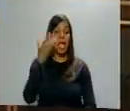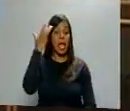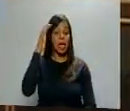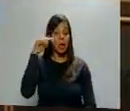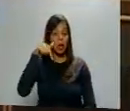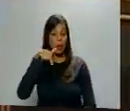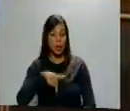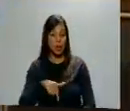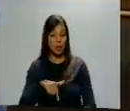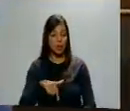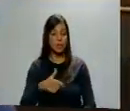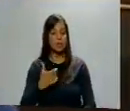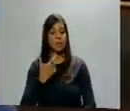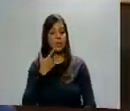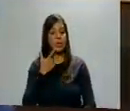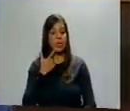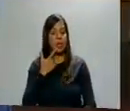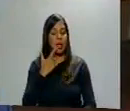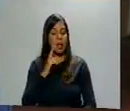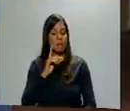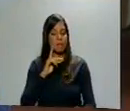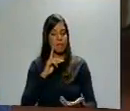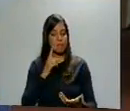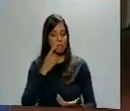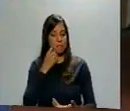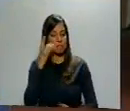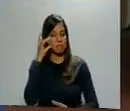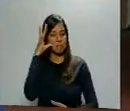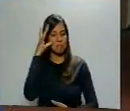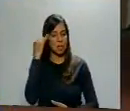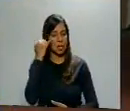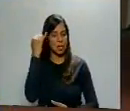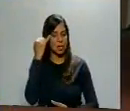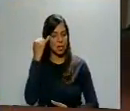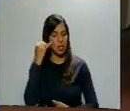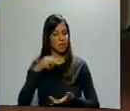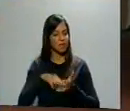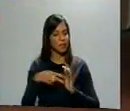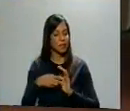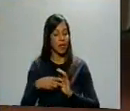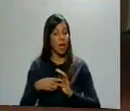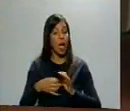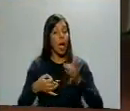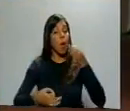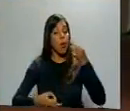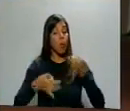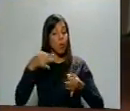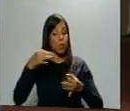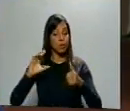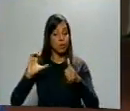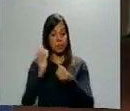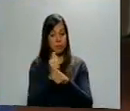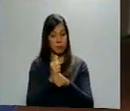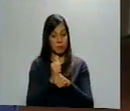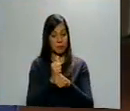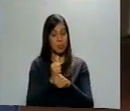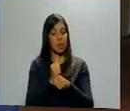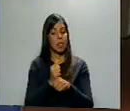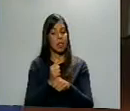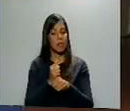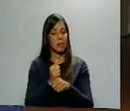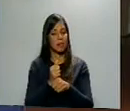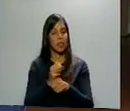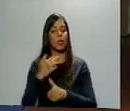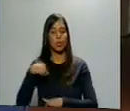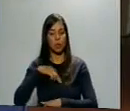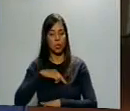actos constituyentes de los decretos que hacen justicia y que justifican